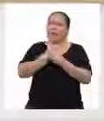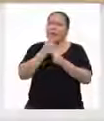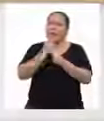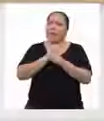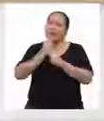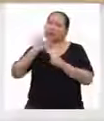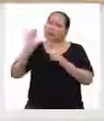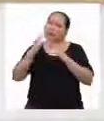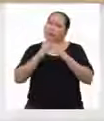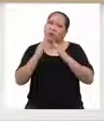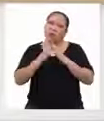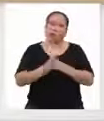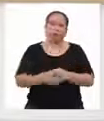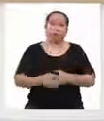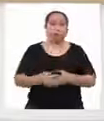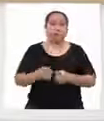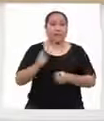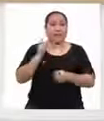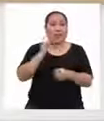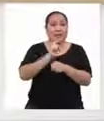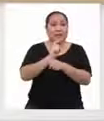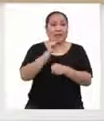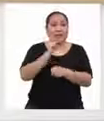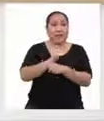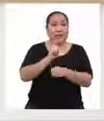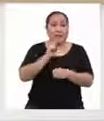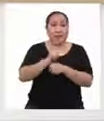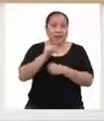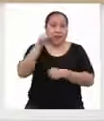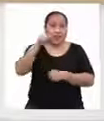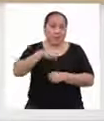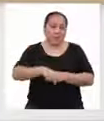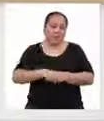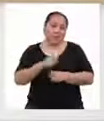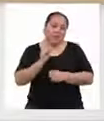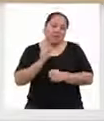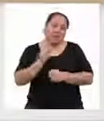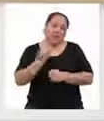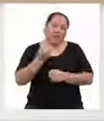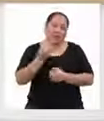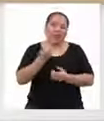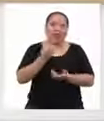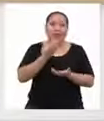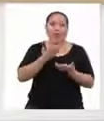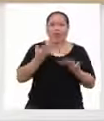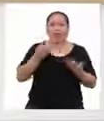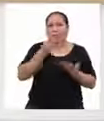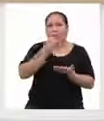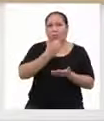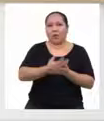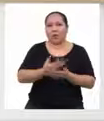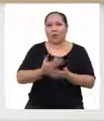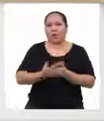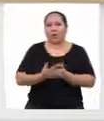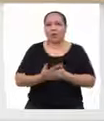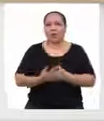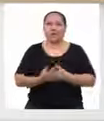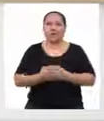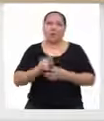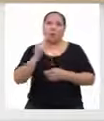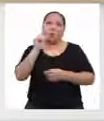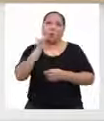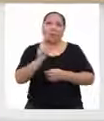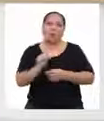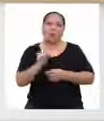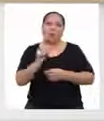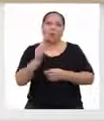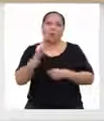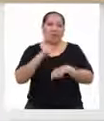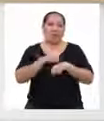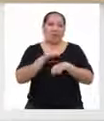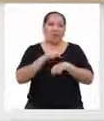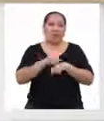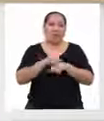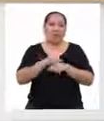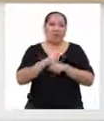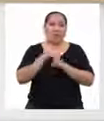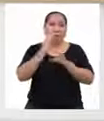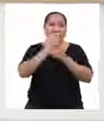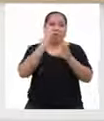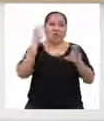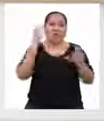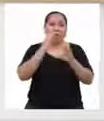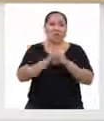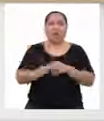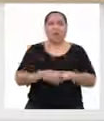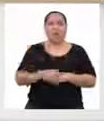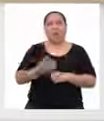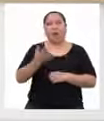Bueno, enseñar así tiene sus beneficios. Por ejemplo, gasto menos tiempo en el tráfico. Antes me podía pasar hasta 4